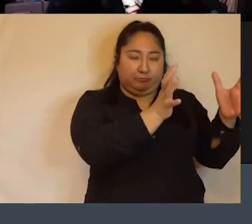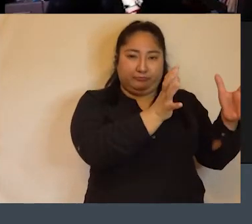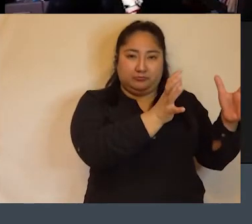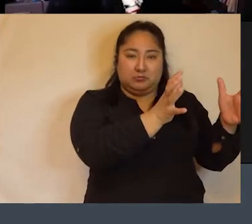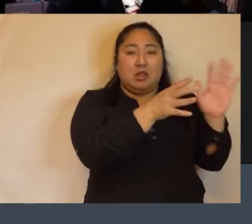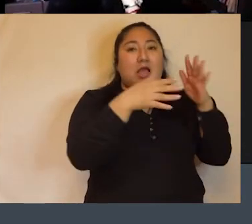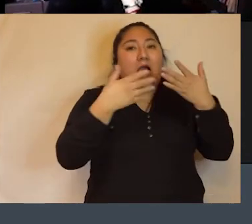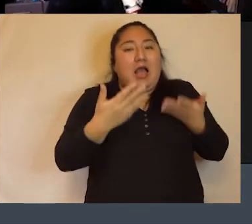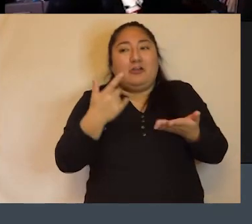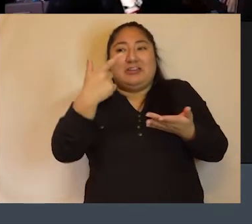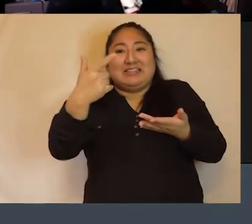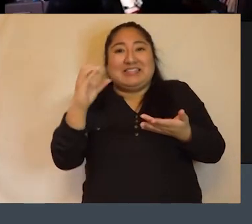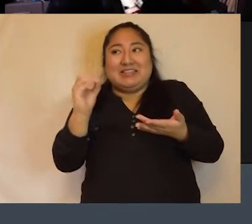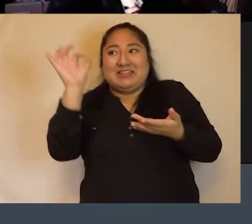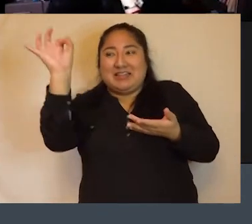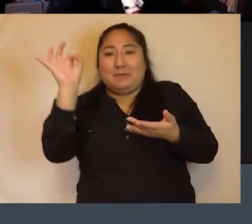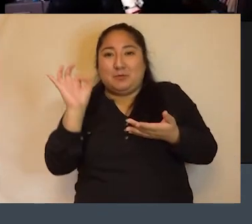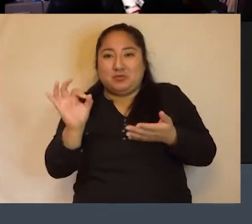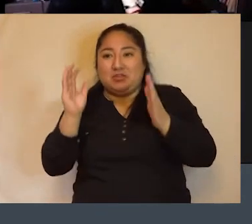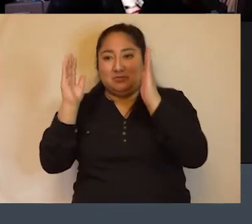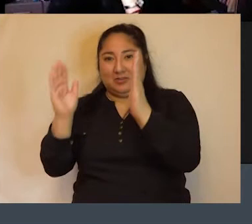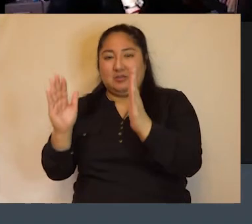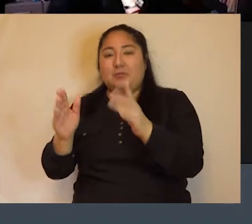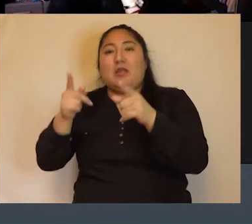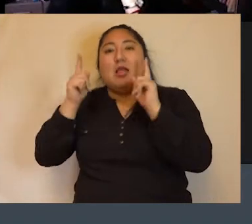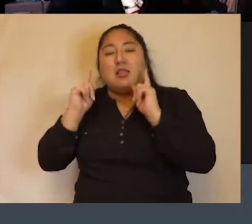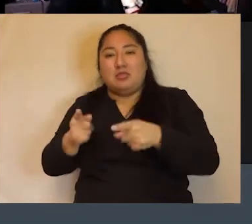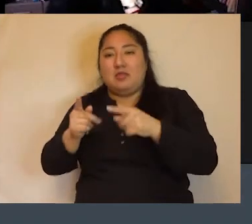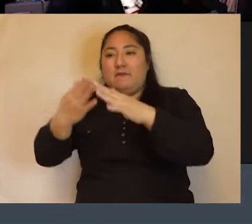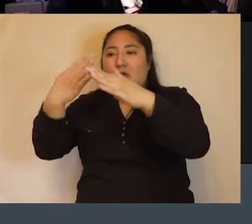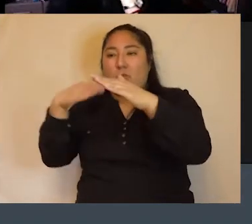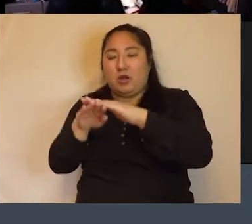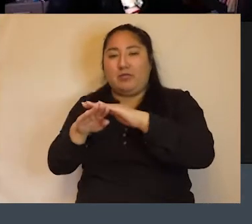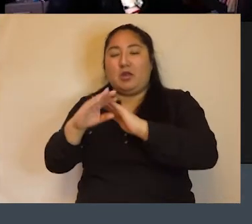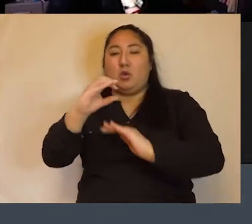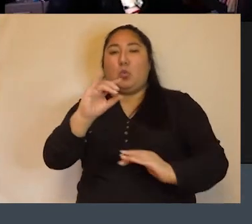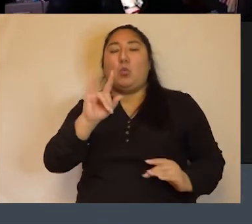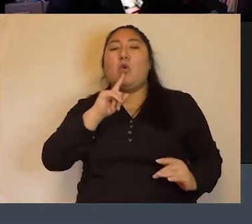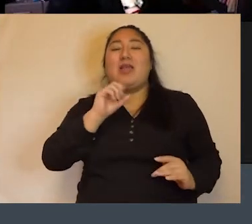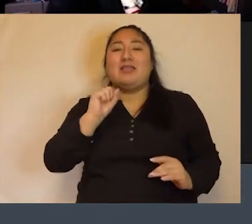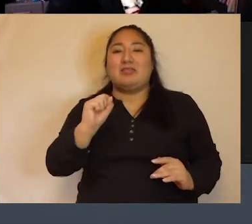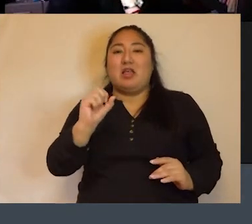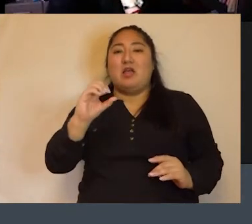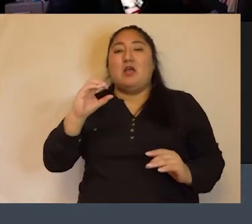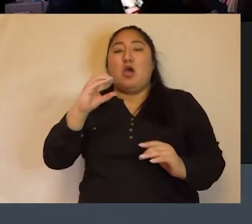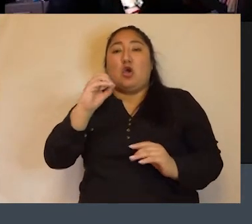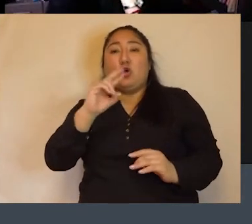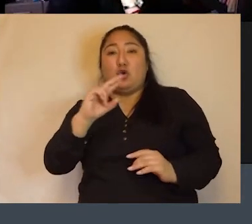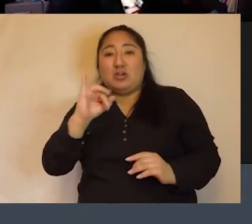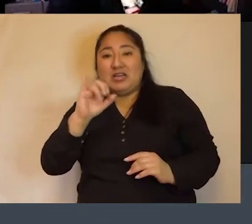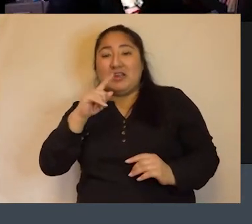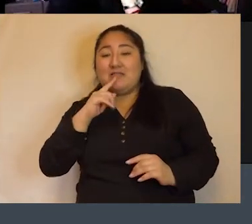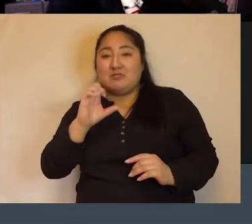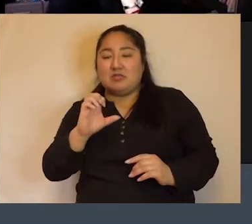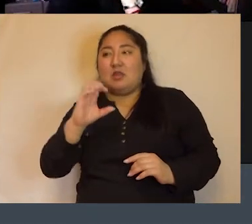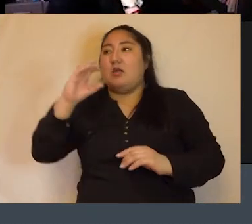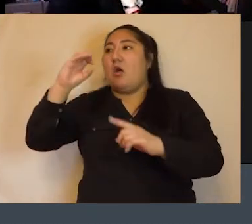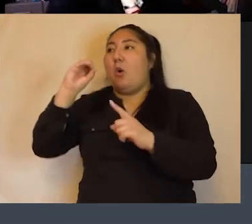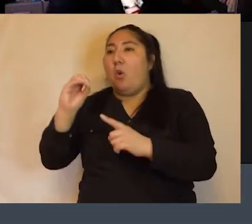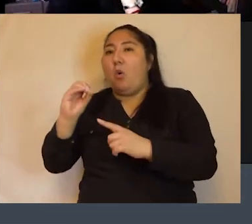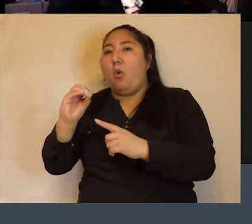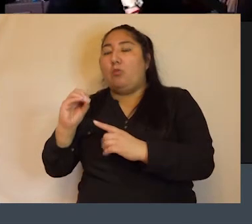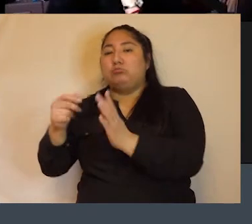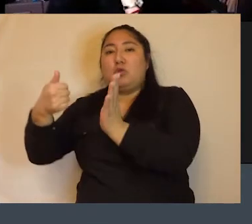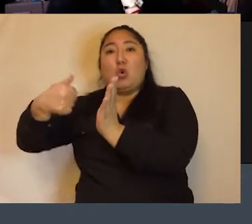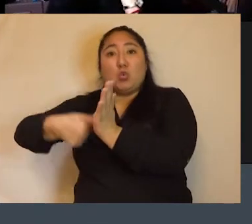70% restante debe depositar en una cuenta corriente o en una cuenta RUT o pedir pago en efectivo.